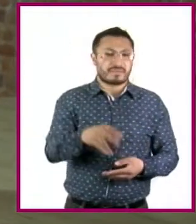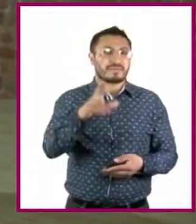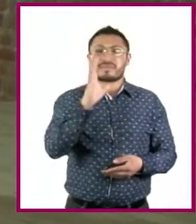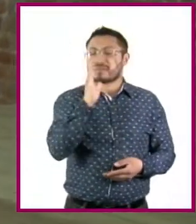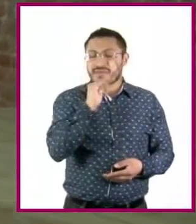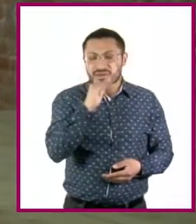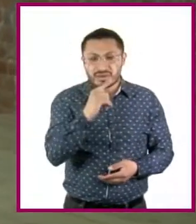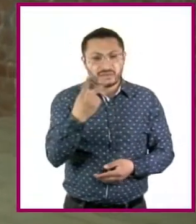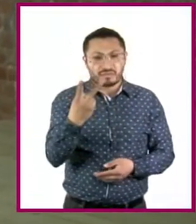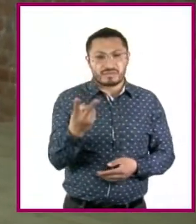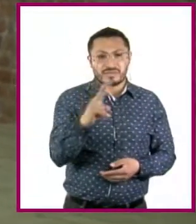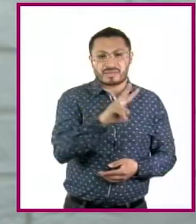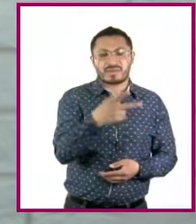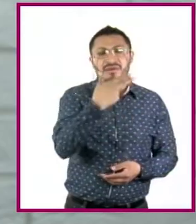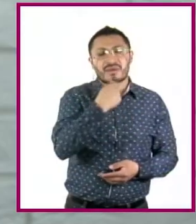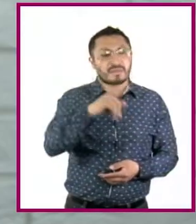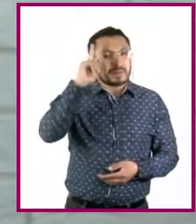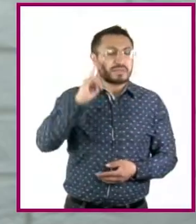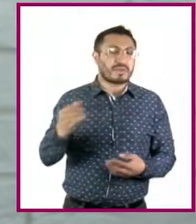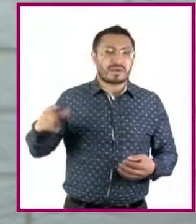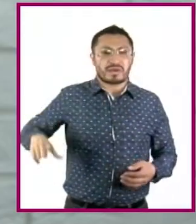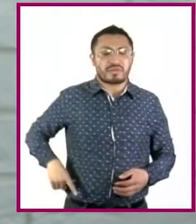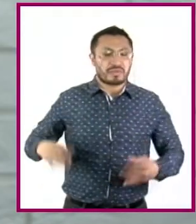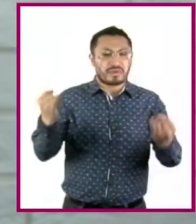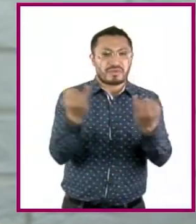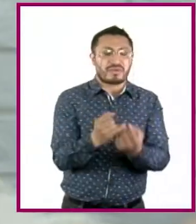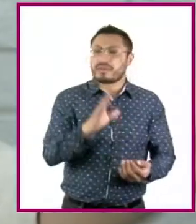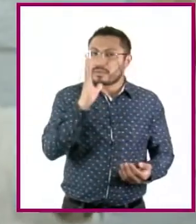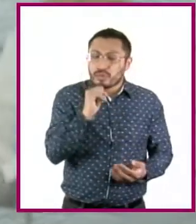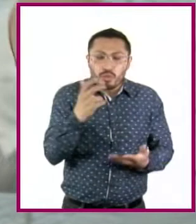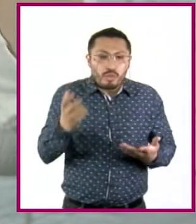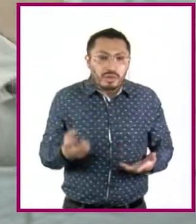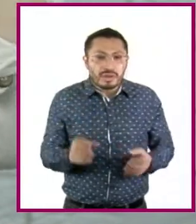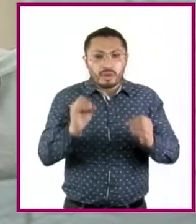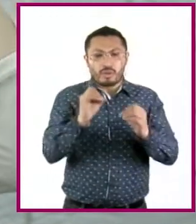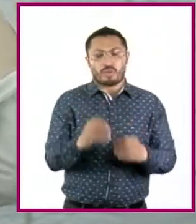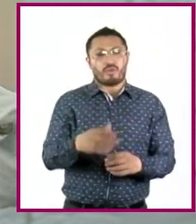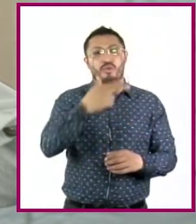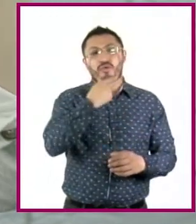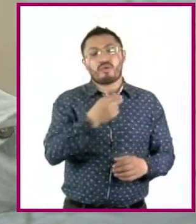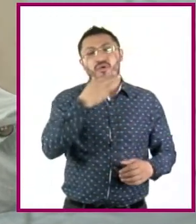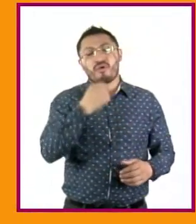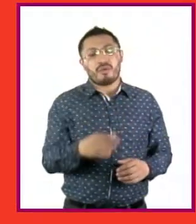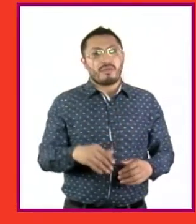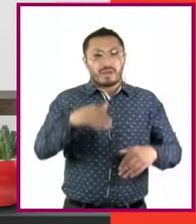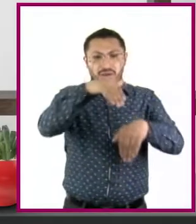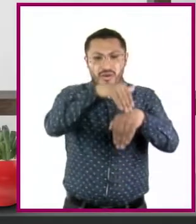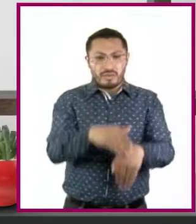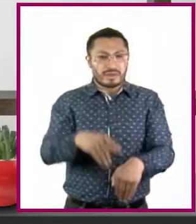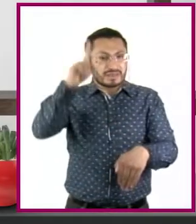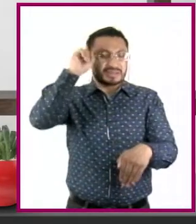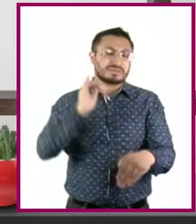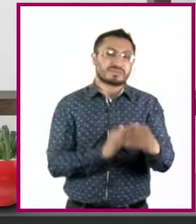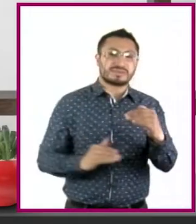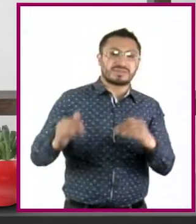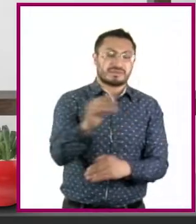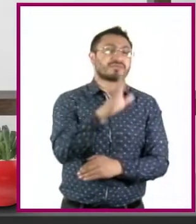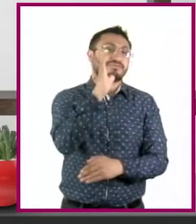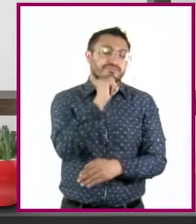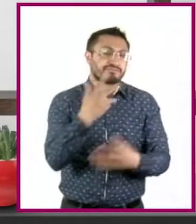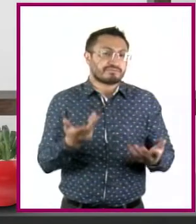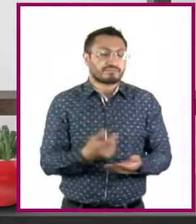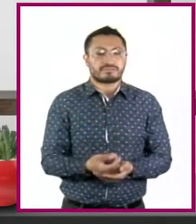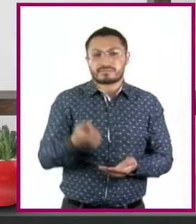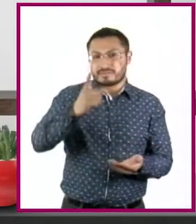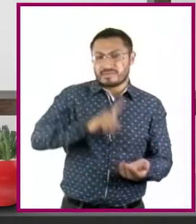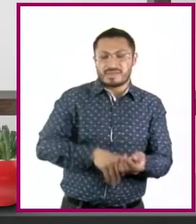sexos gobiernen por igual, y mucho menos que los hombres sean gobernados por mujeres. Dentro de esta declaración se